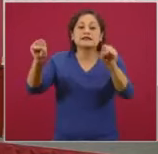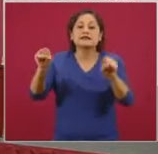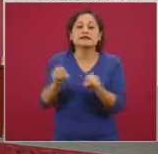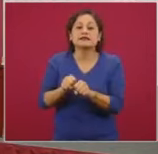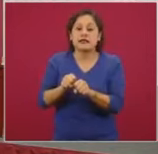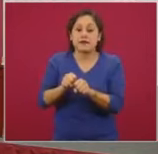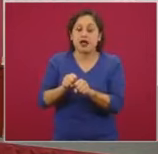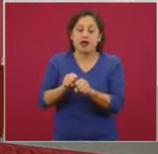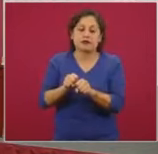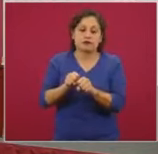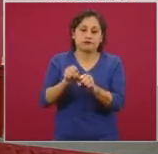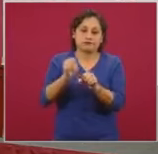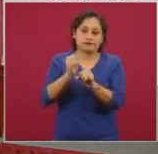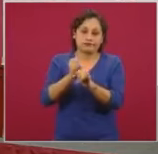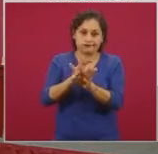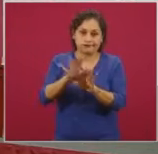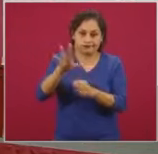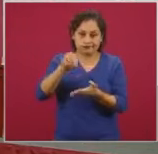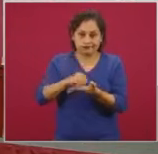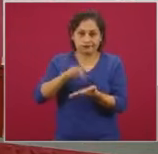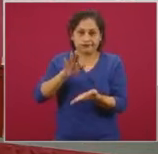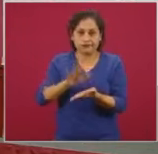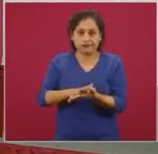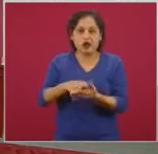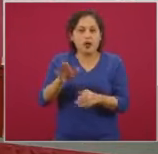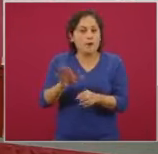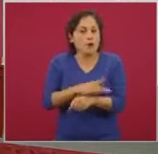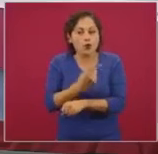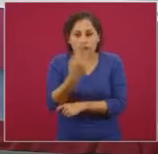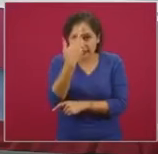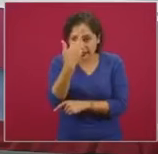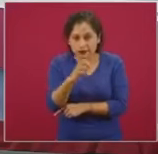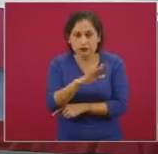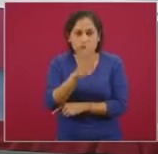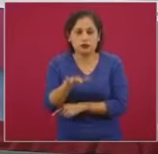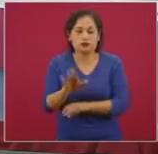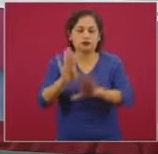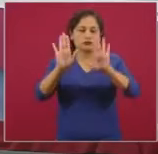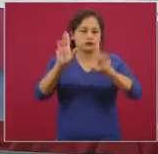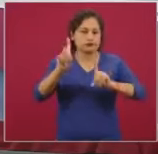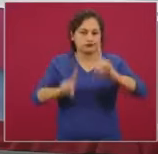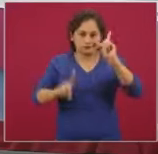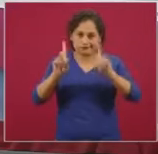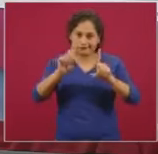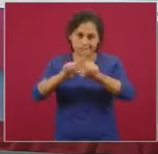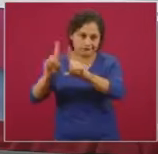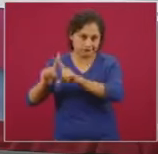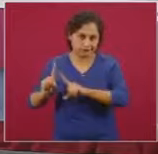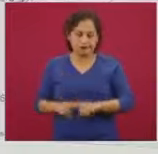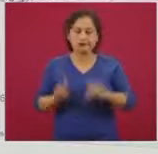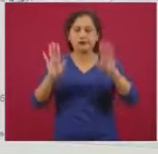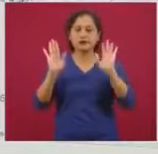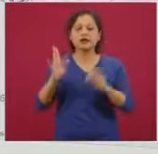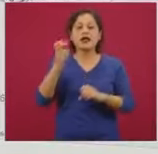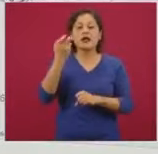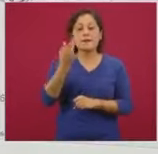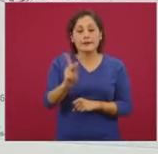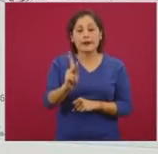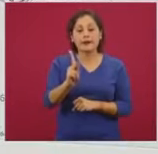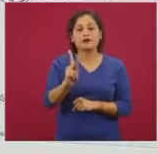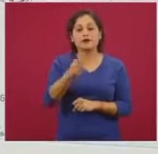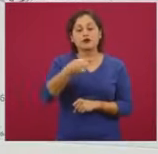tanto, independientemente de la causa. Pero lo que es importante es ver cómo nuestro sistema de vigilancia, que está en este contexto de